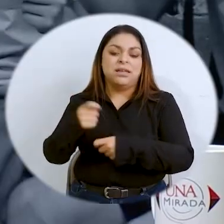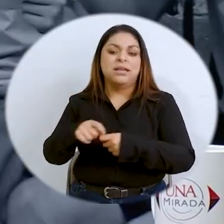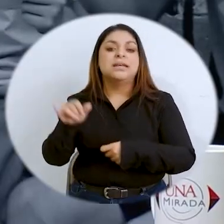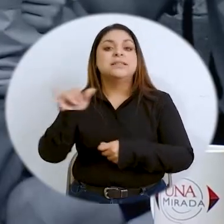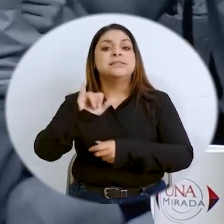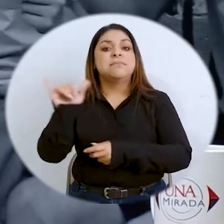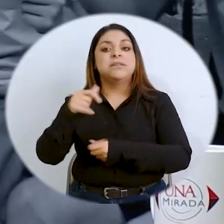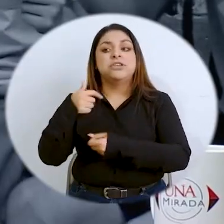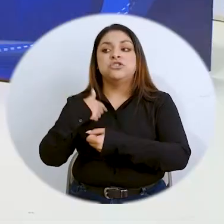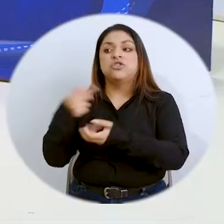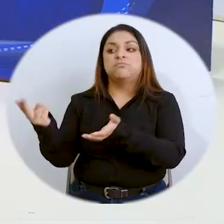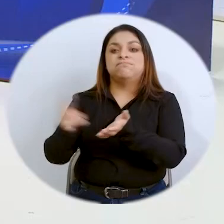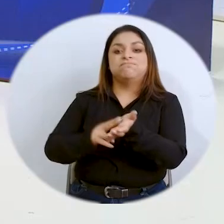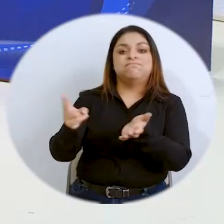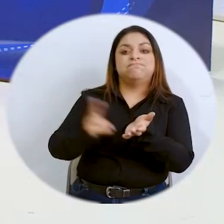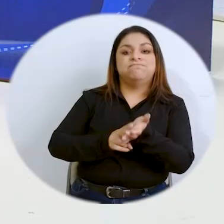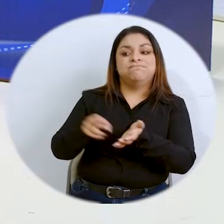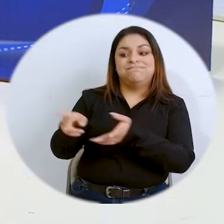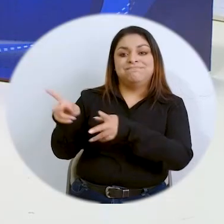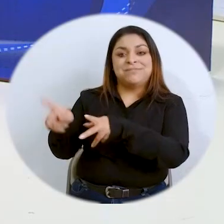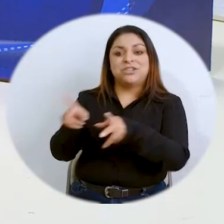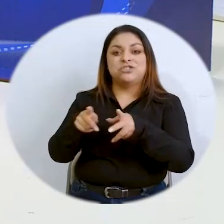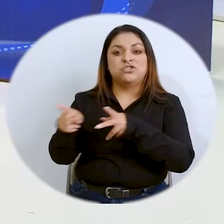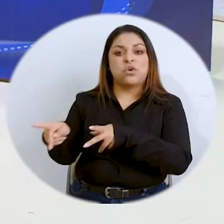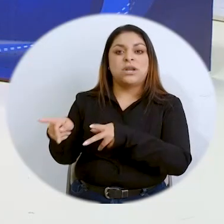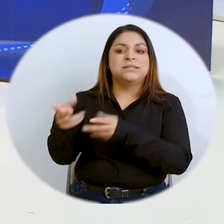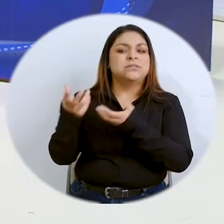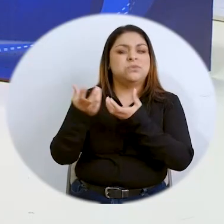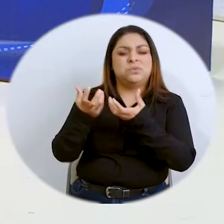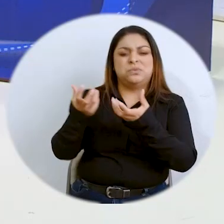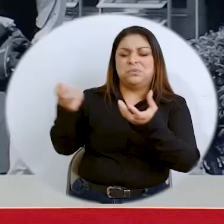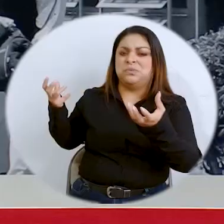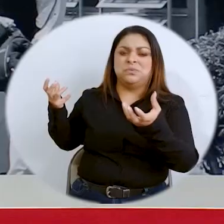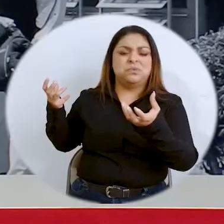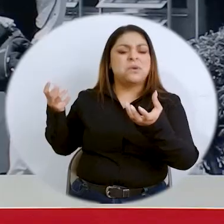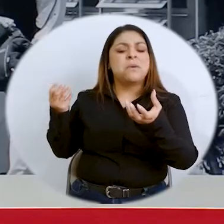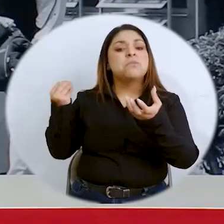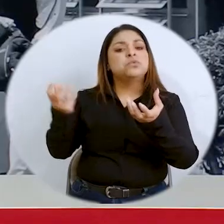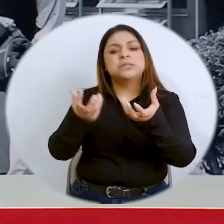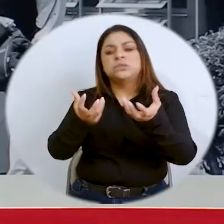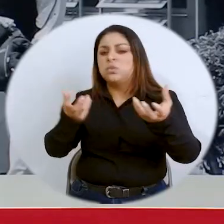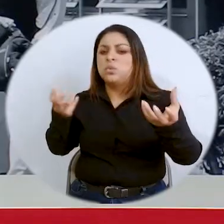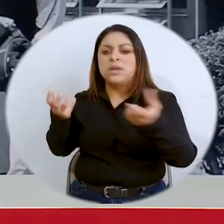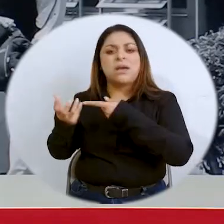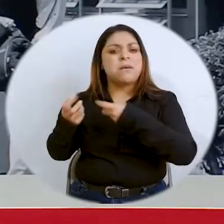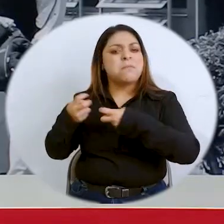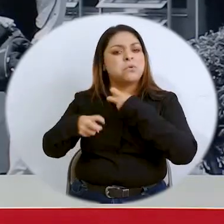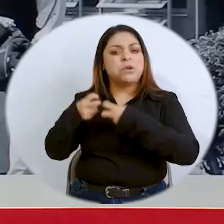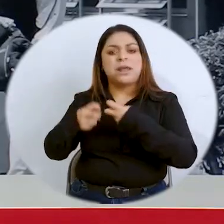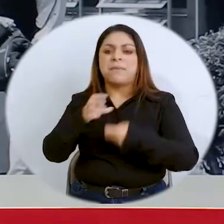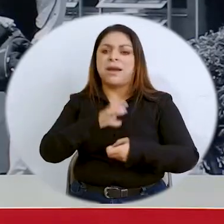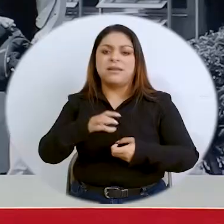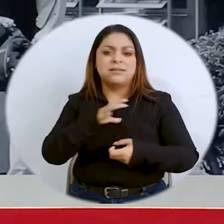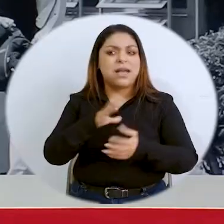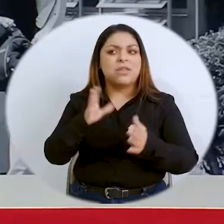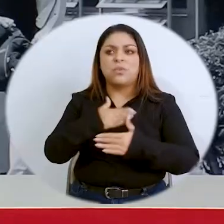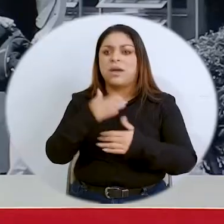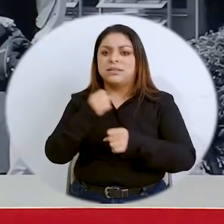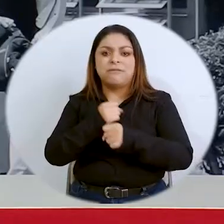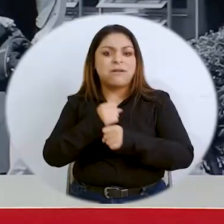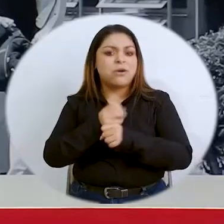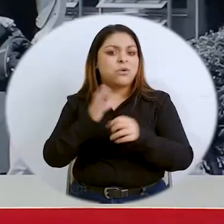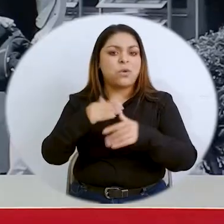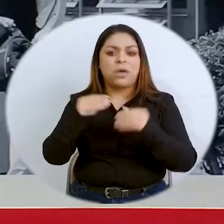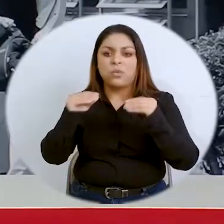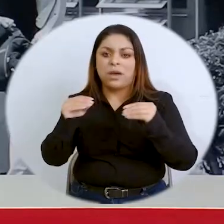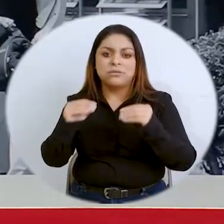estás reclutando personas en zonas muy excluidas, con mucha exclusión social, con muchos problemas de calidad del